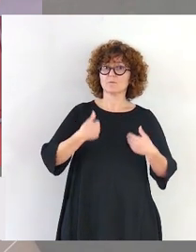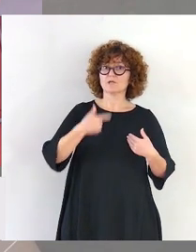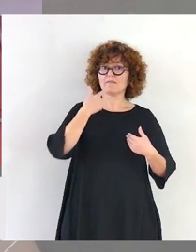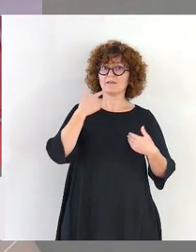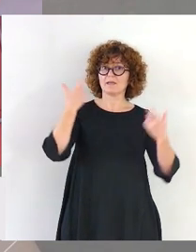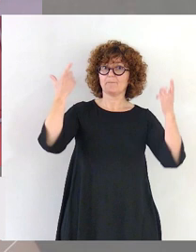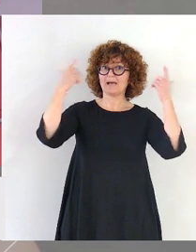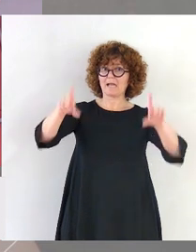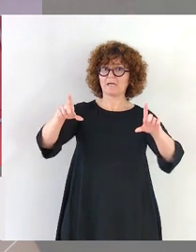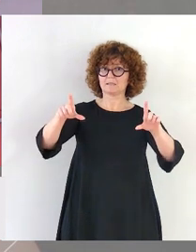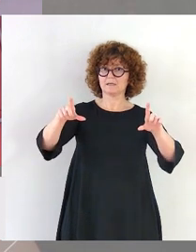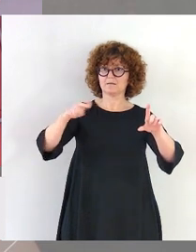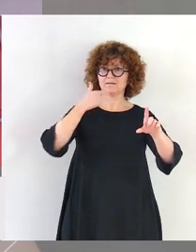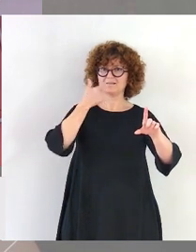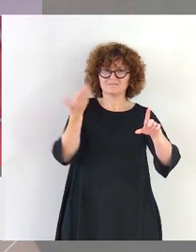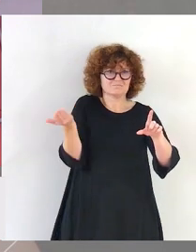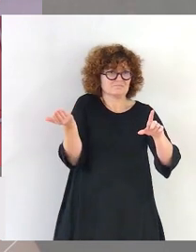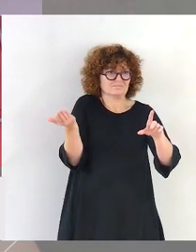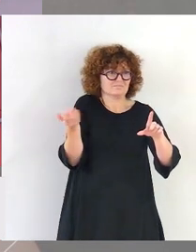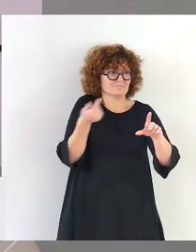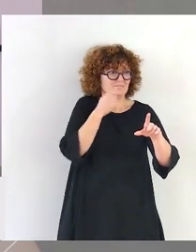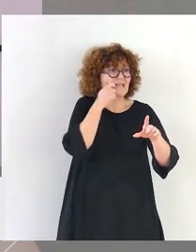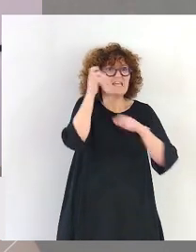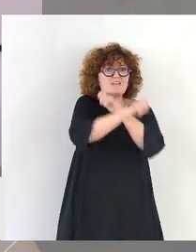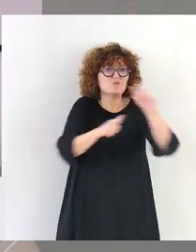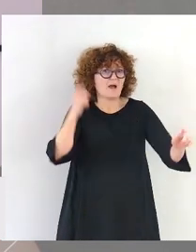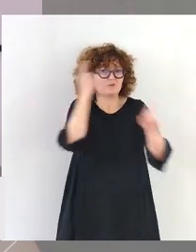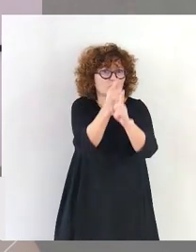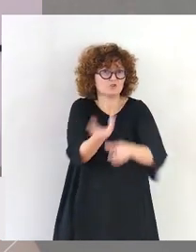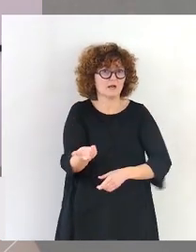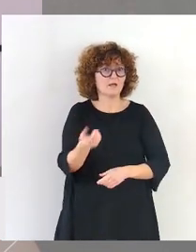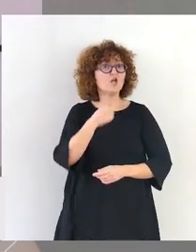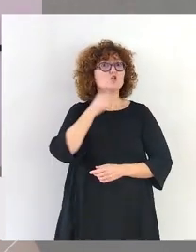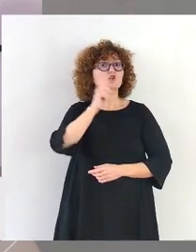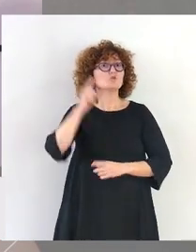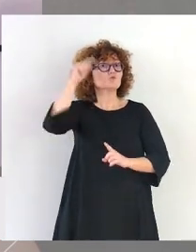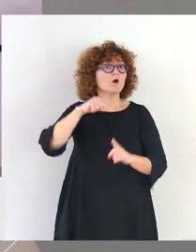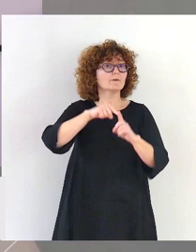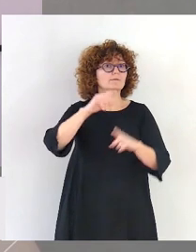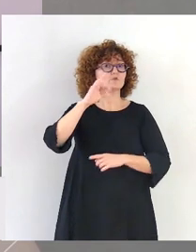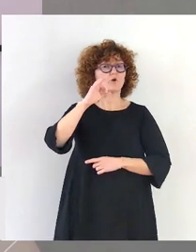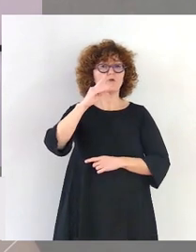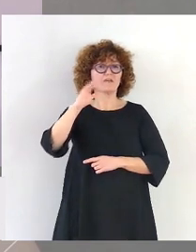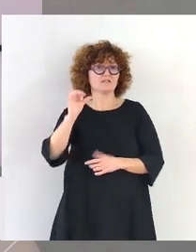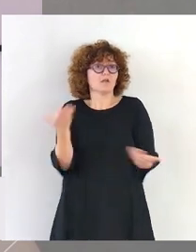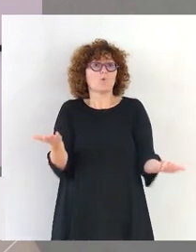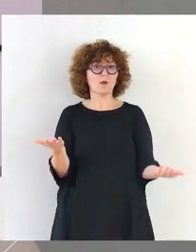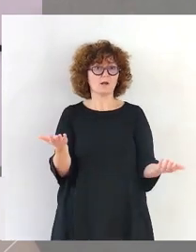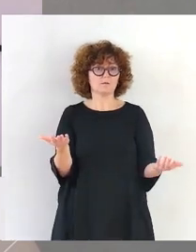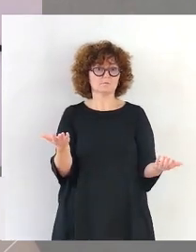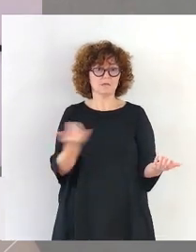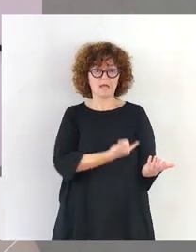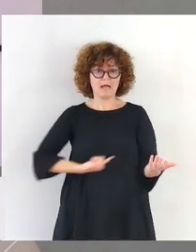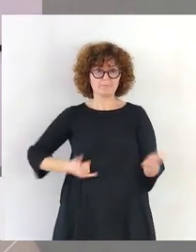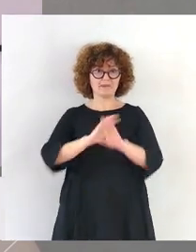gente Estos son estos son inhumanos Qué es lo que no te gusta de de los objetivos de desarrollo sostenible erradicar el hambre